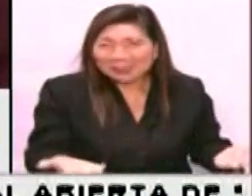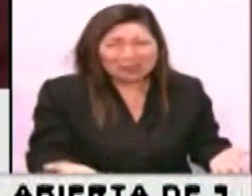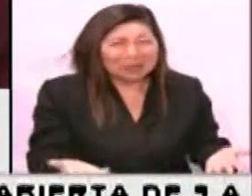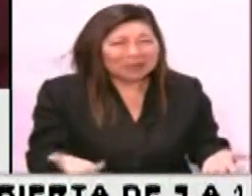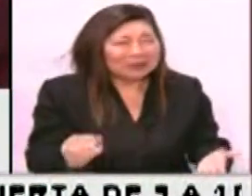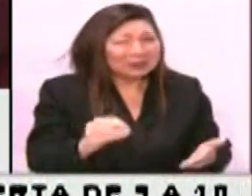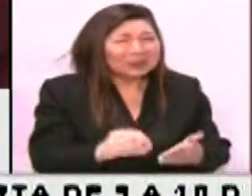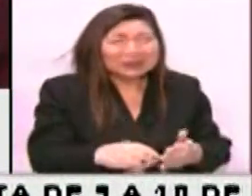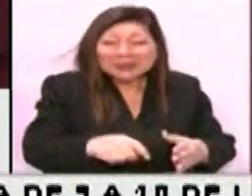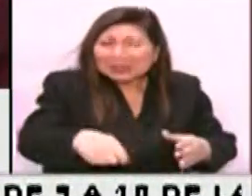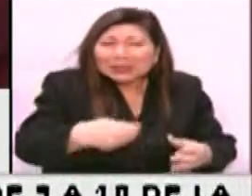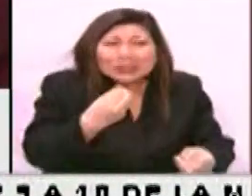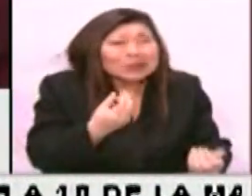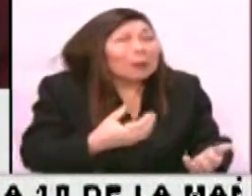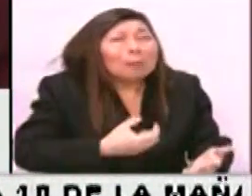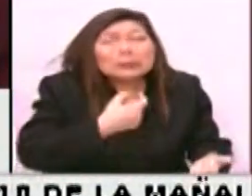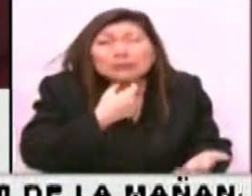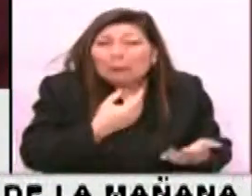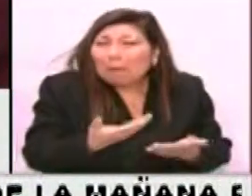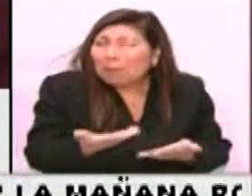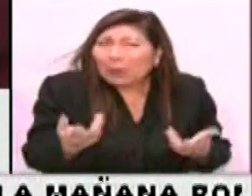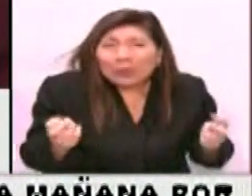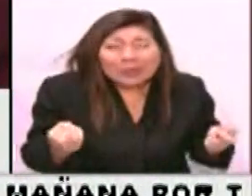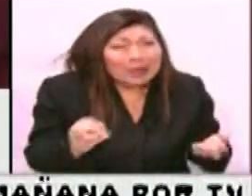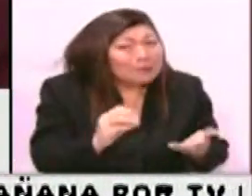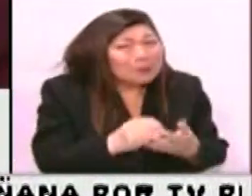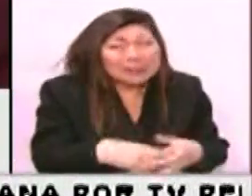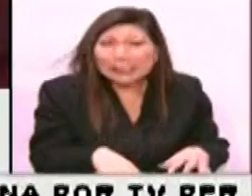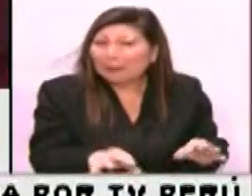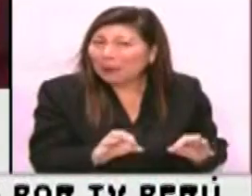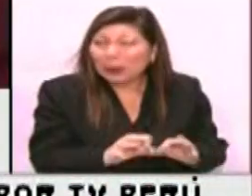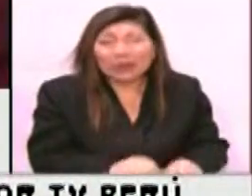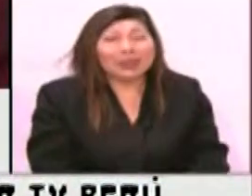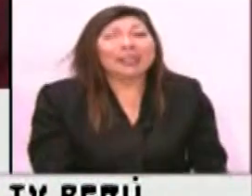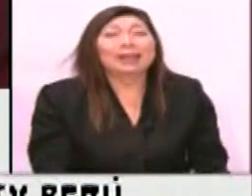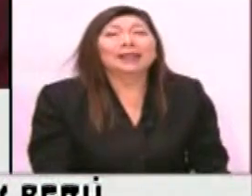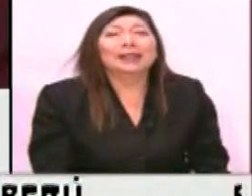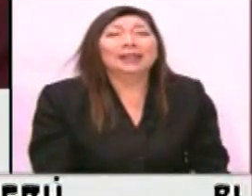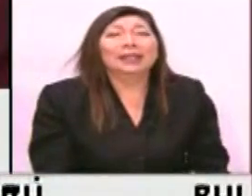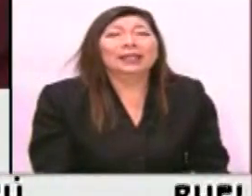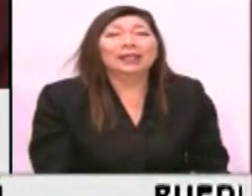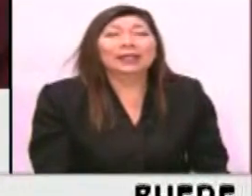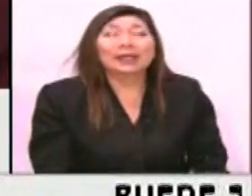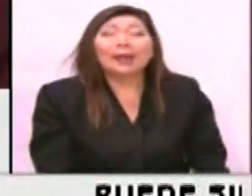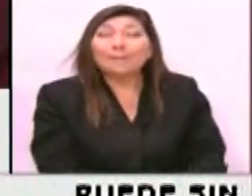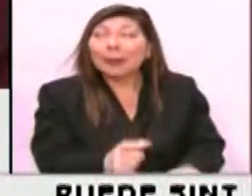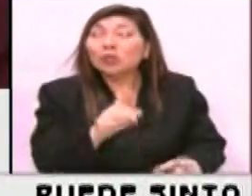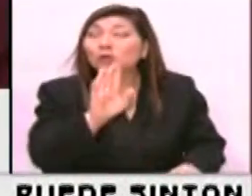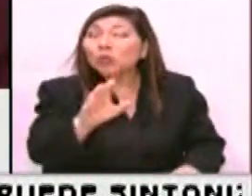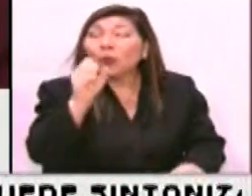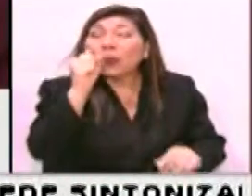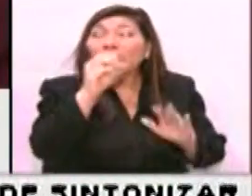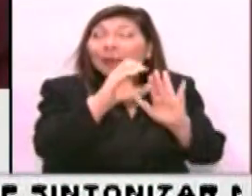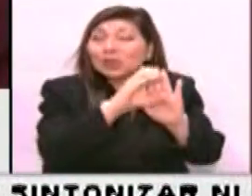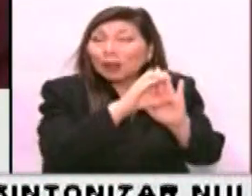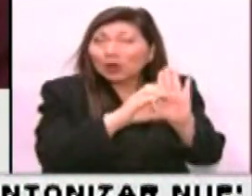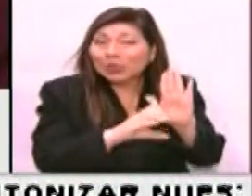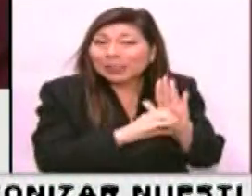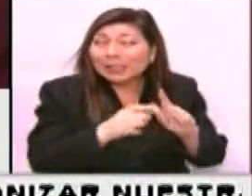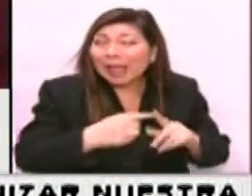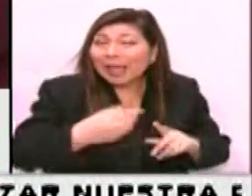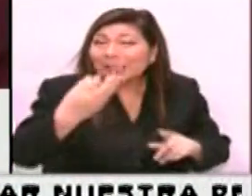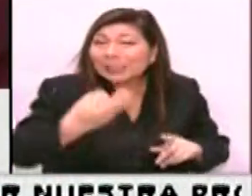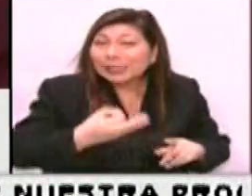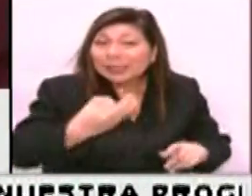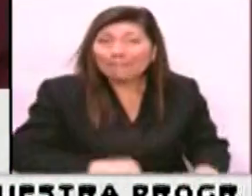a rascar la olla? Hay un tema que es fundamental. En el derecho constitucional, y